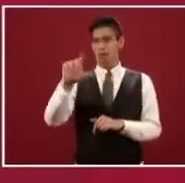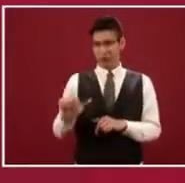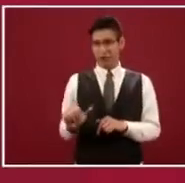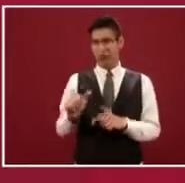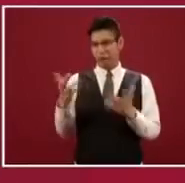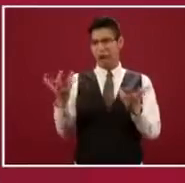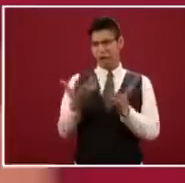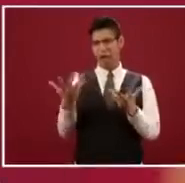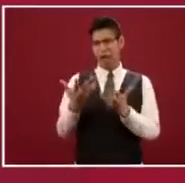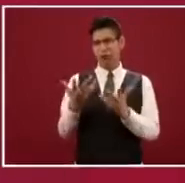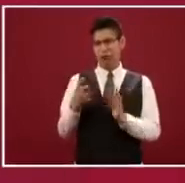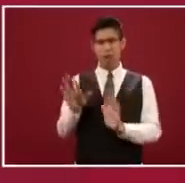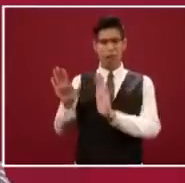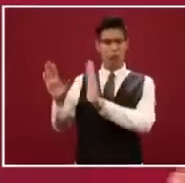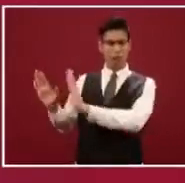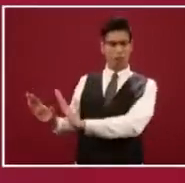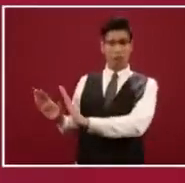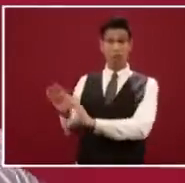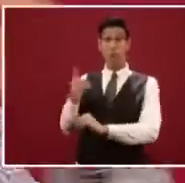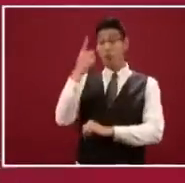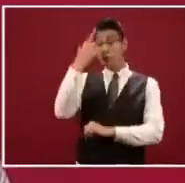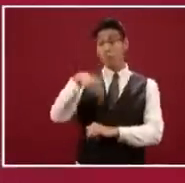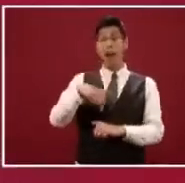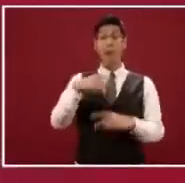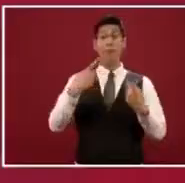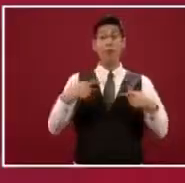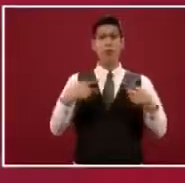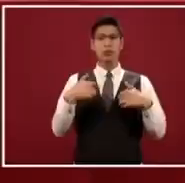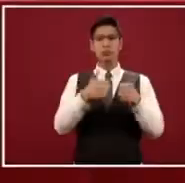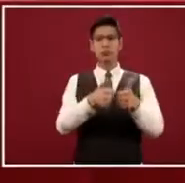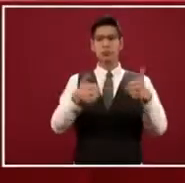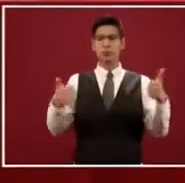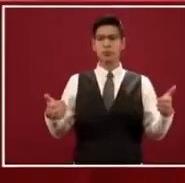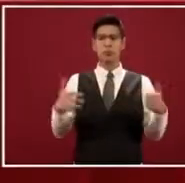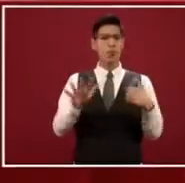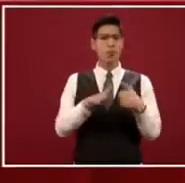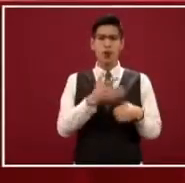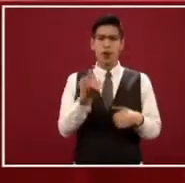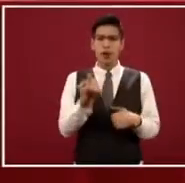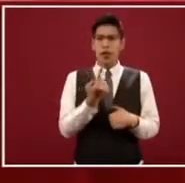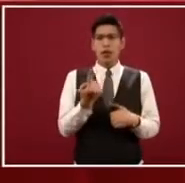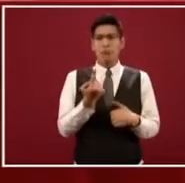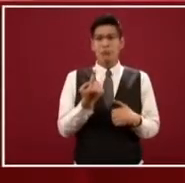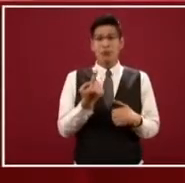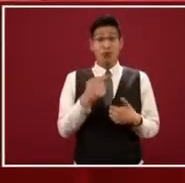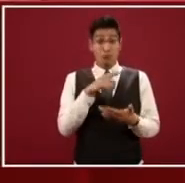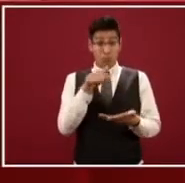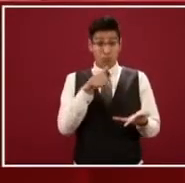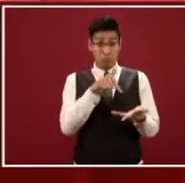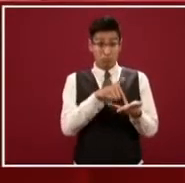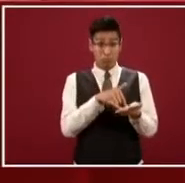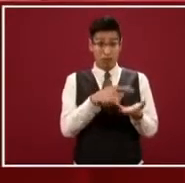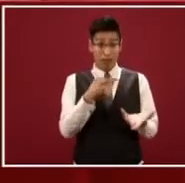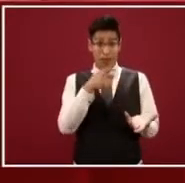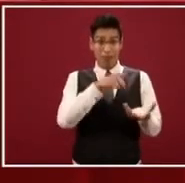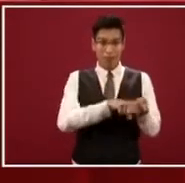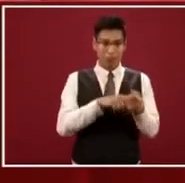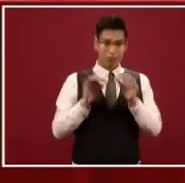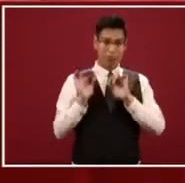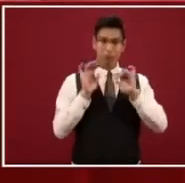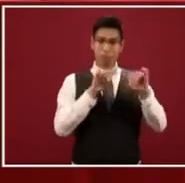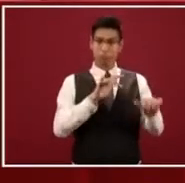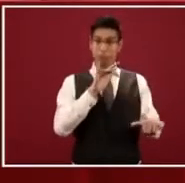que cada quien tenga su sana distancia por el hecho de que no se integra físicamente en un espacio.